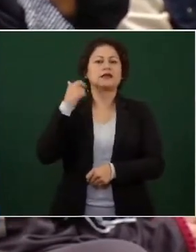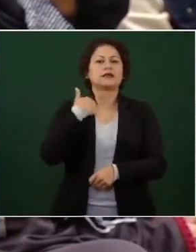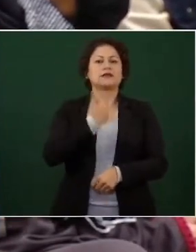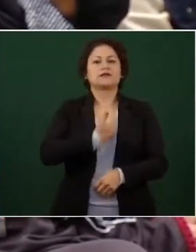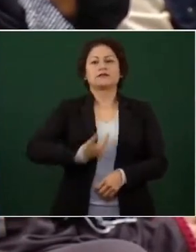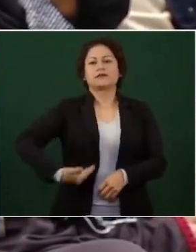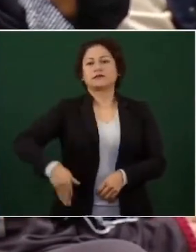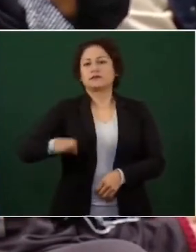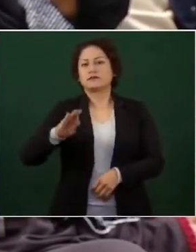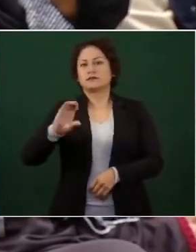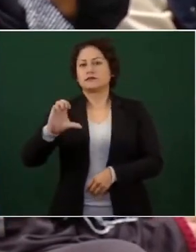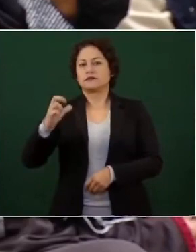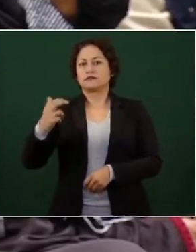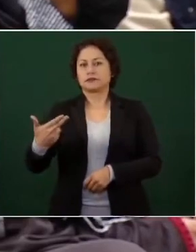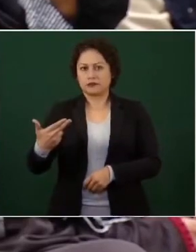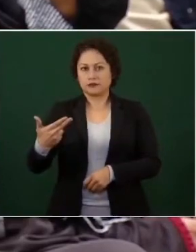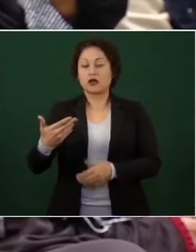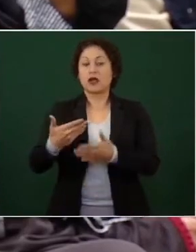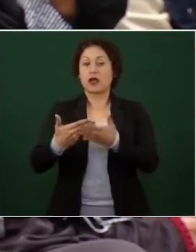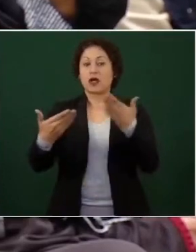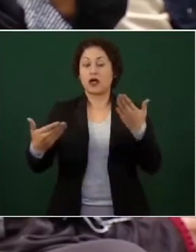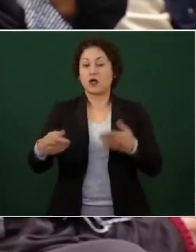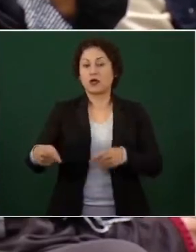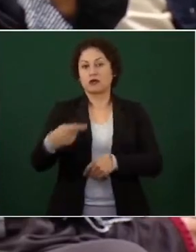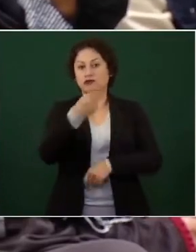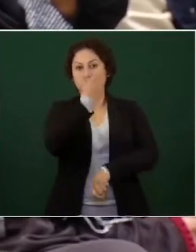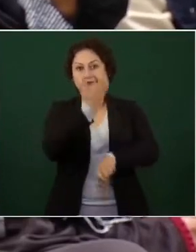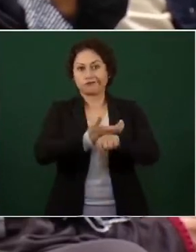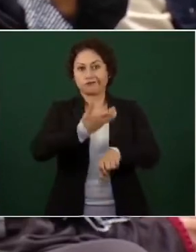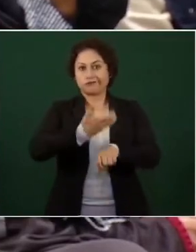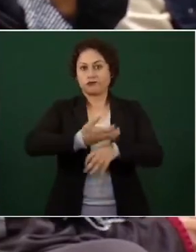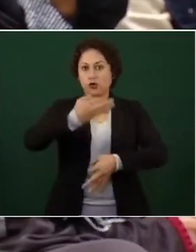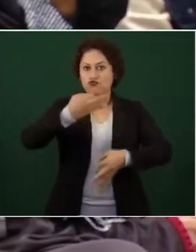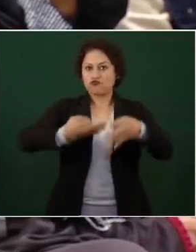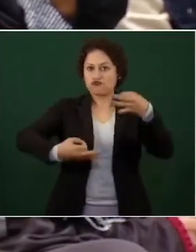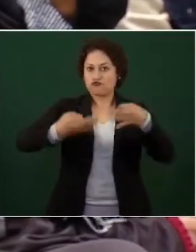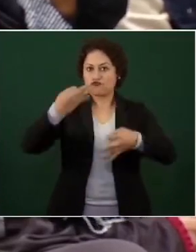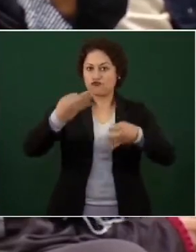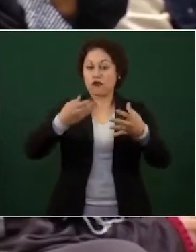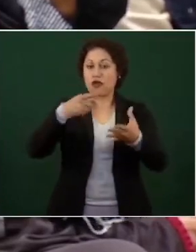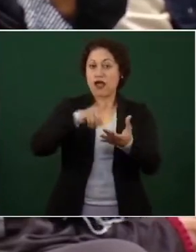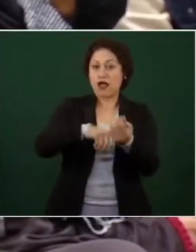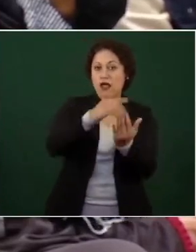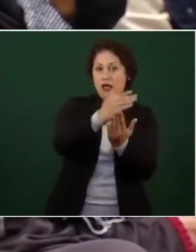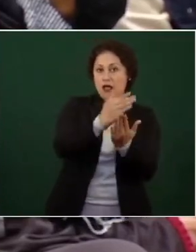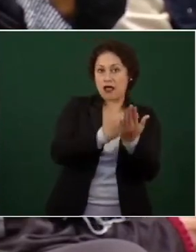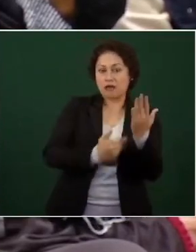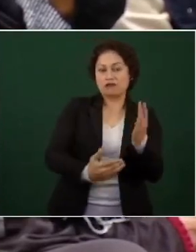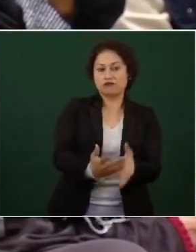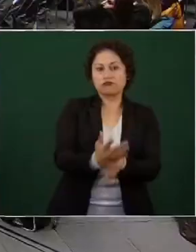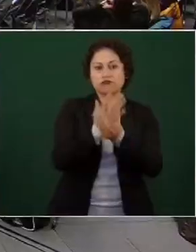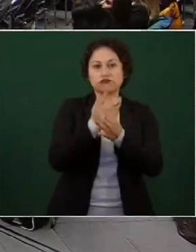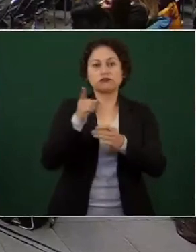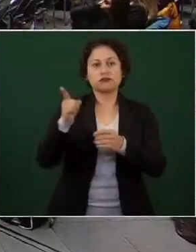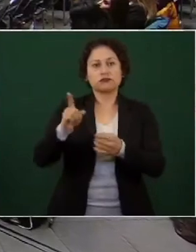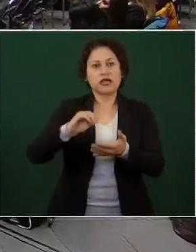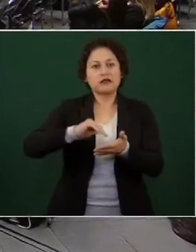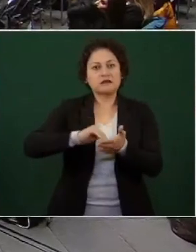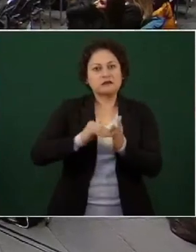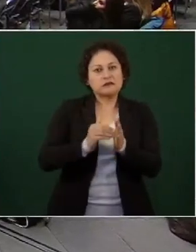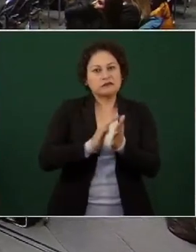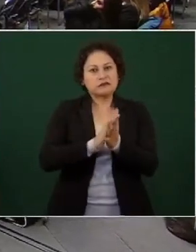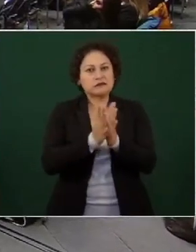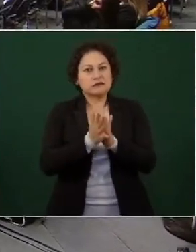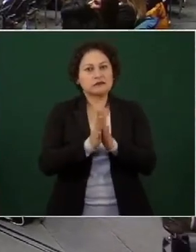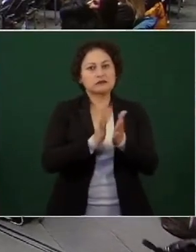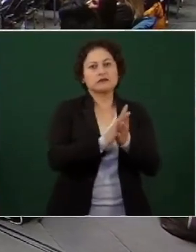libra un juicio en Estados Unidos, donde, entre otros cargos, enfrenta el de conspiración e introducción de cocaína